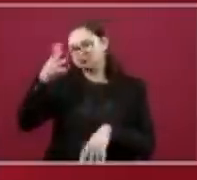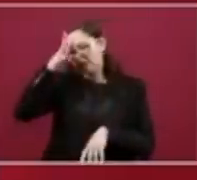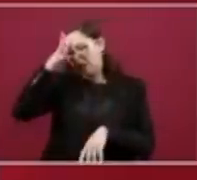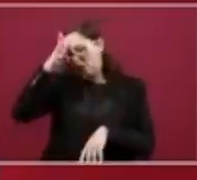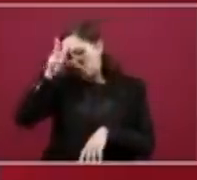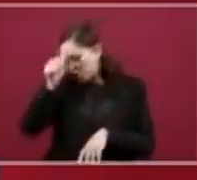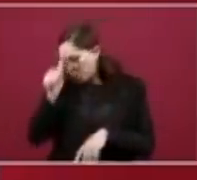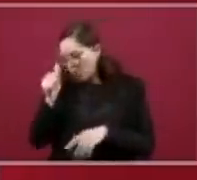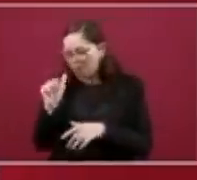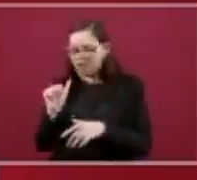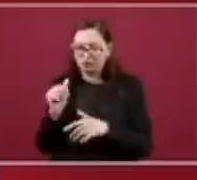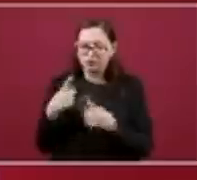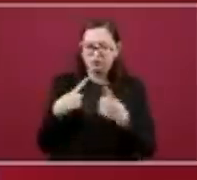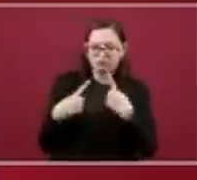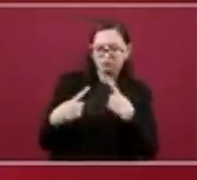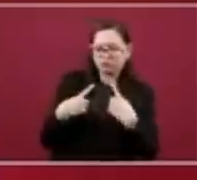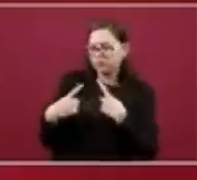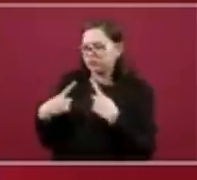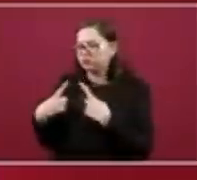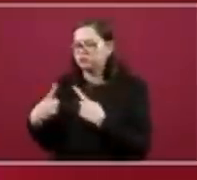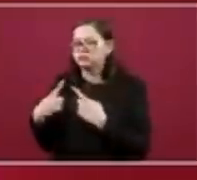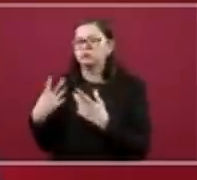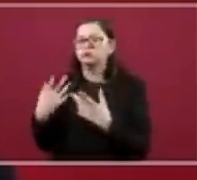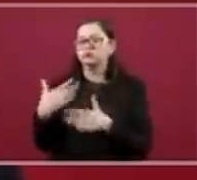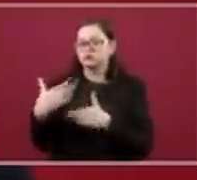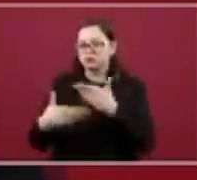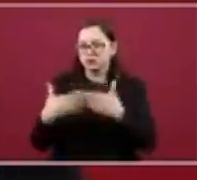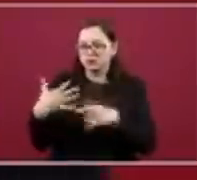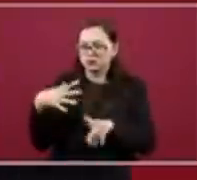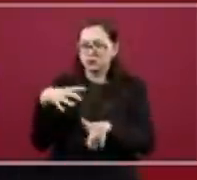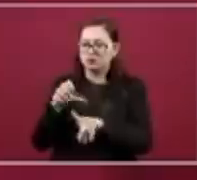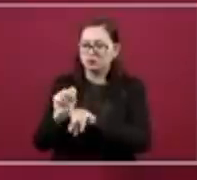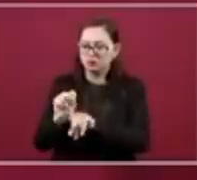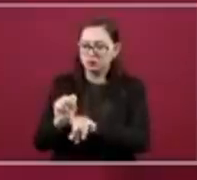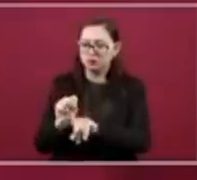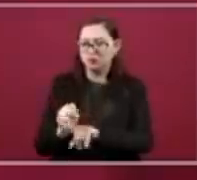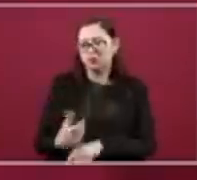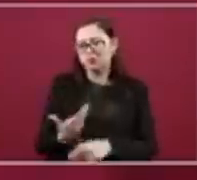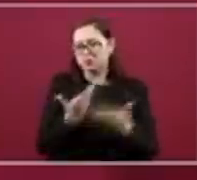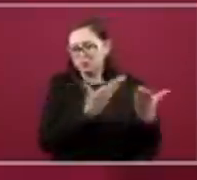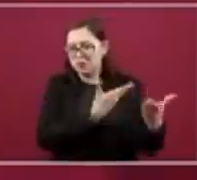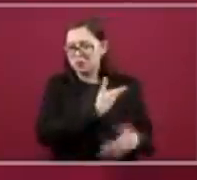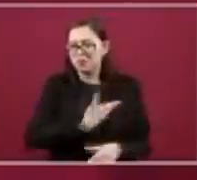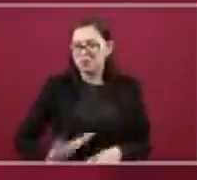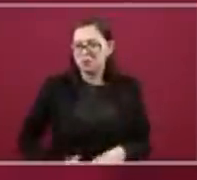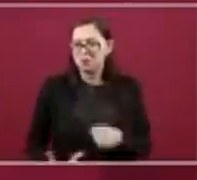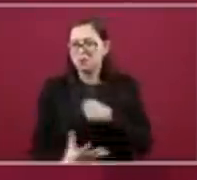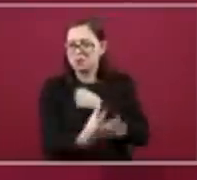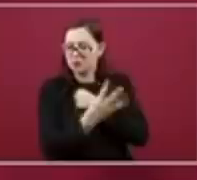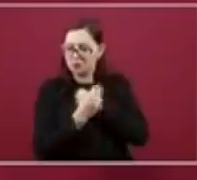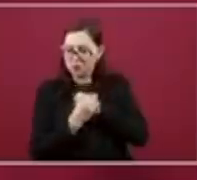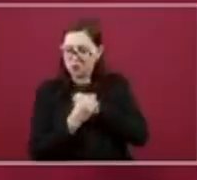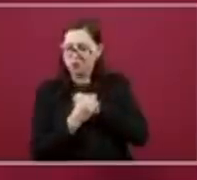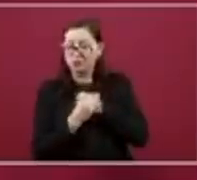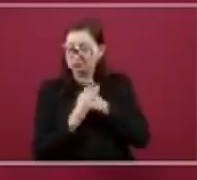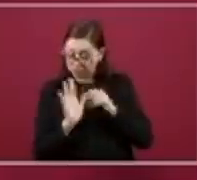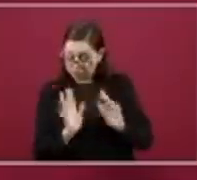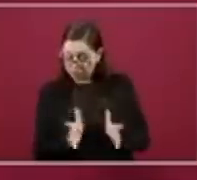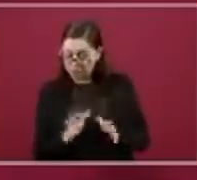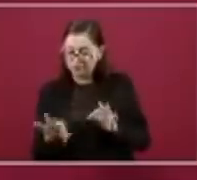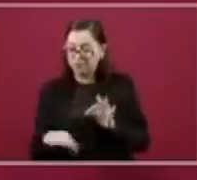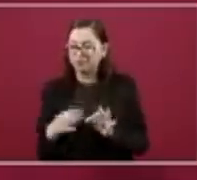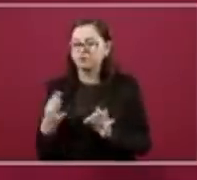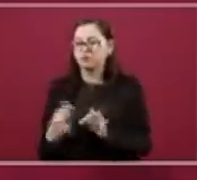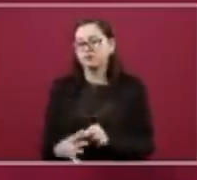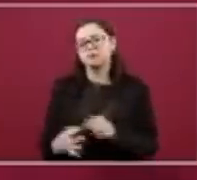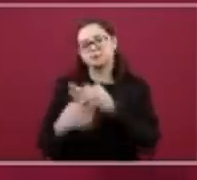para cuando se logre todo eso en su momento, a través de la autorización del señor presidente, se les hará hacer llegar